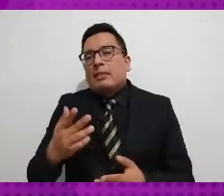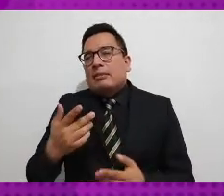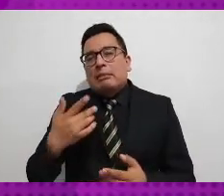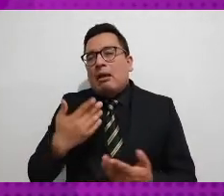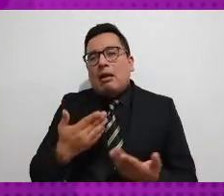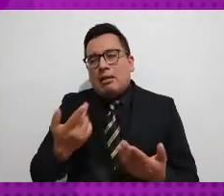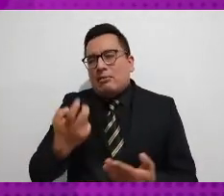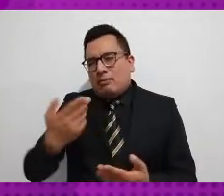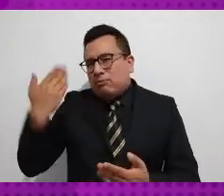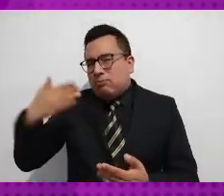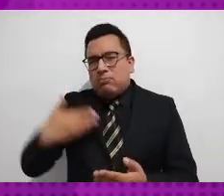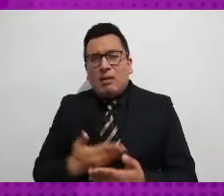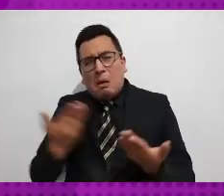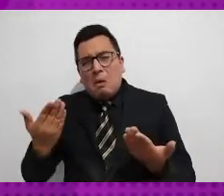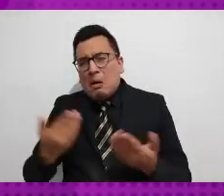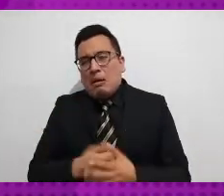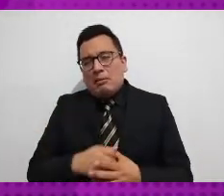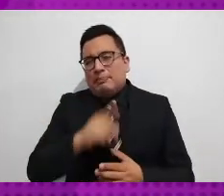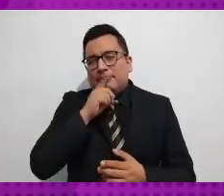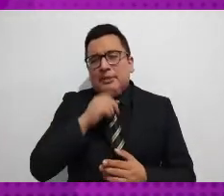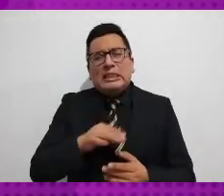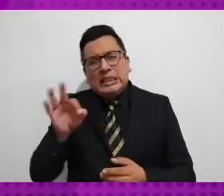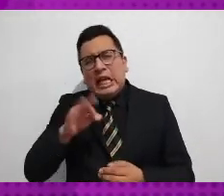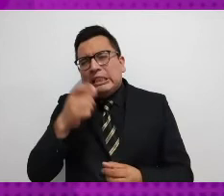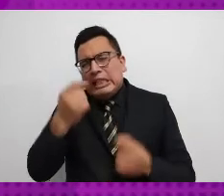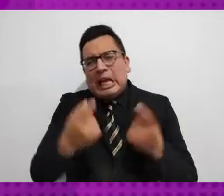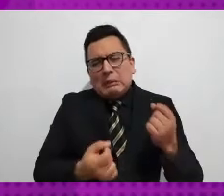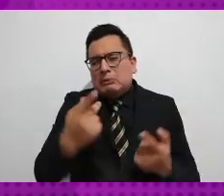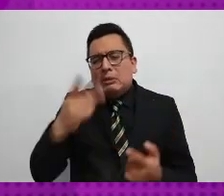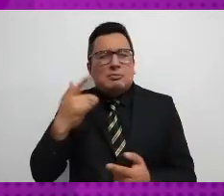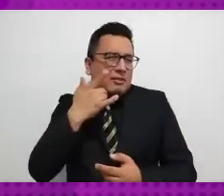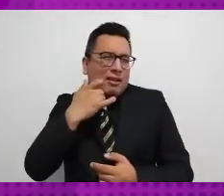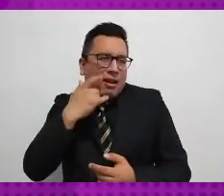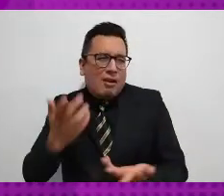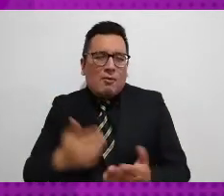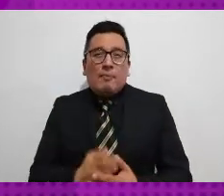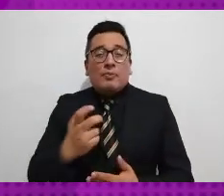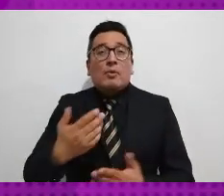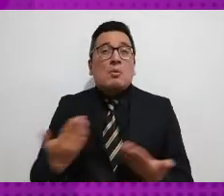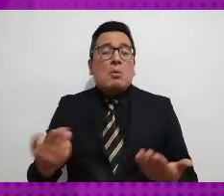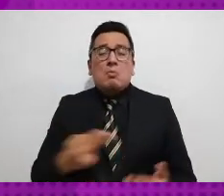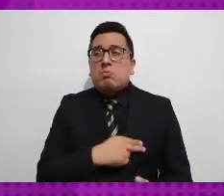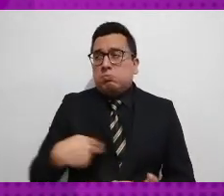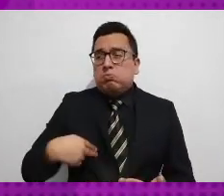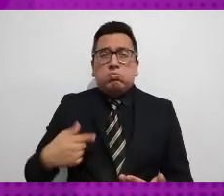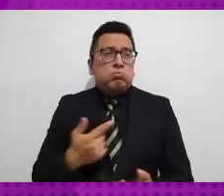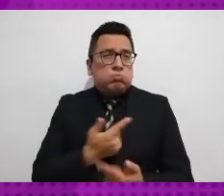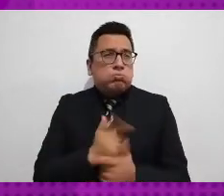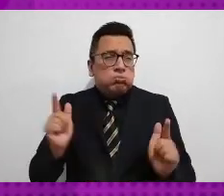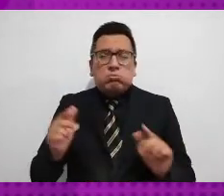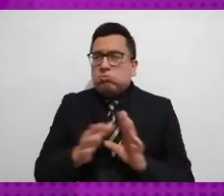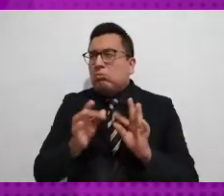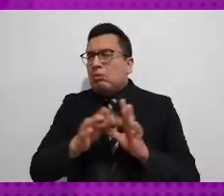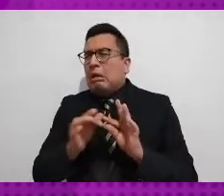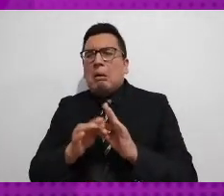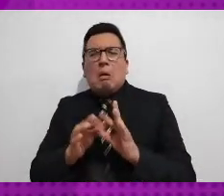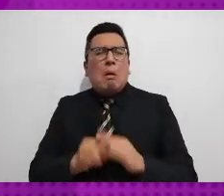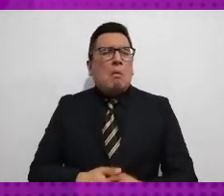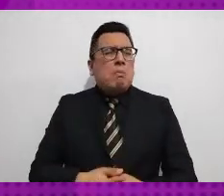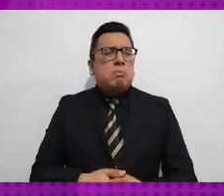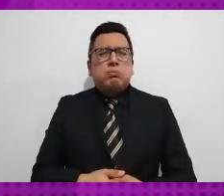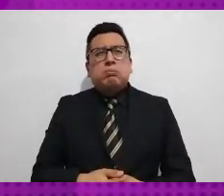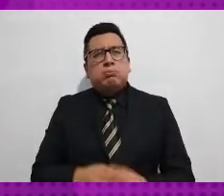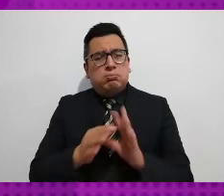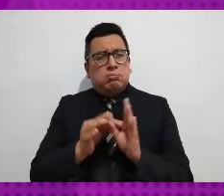que lo hagan, pero es mucho menos común. Y entonces uno ya puede abiertamente decirlo, abiertamente ser lo que